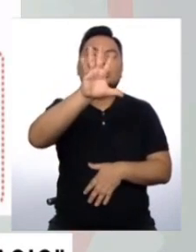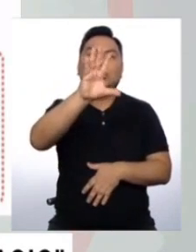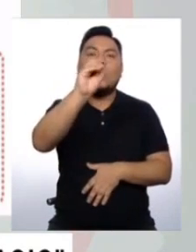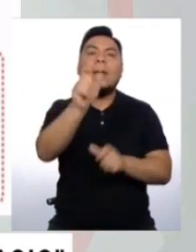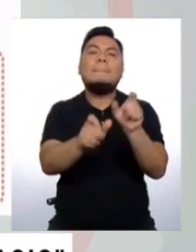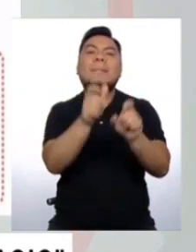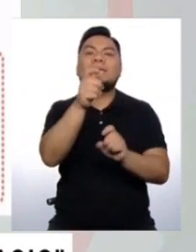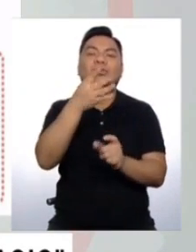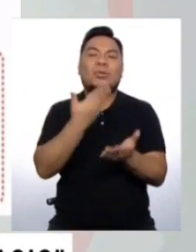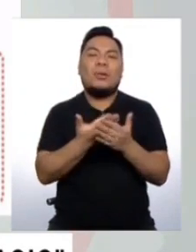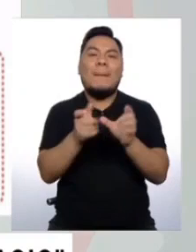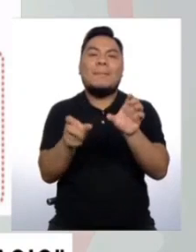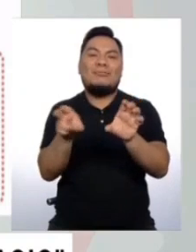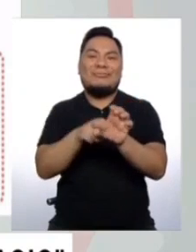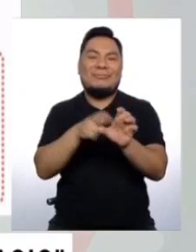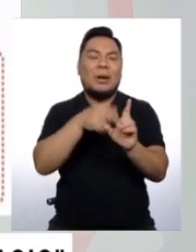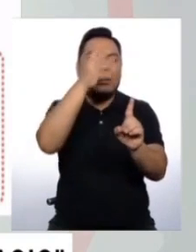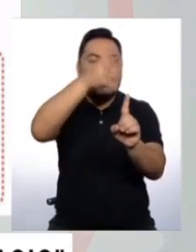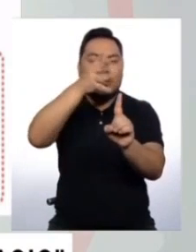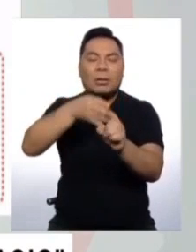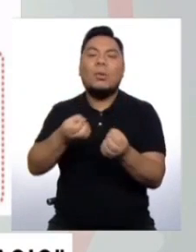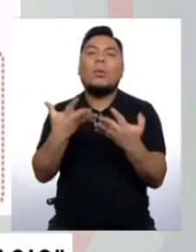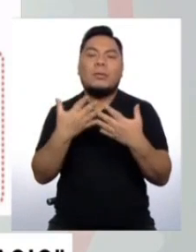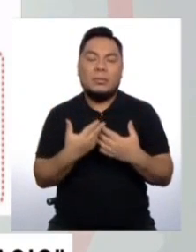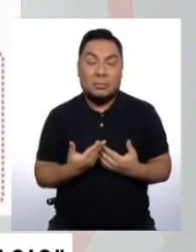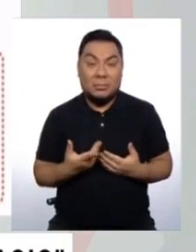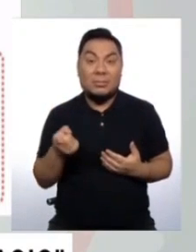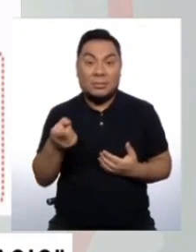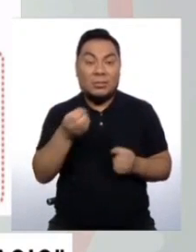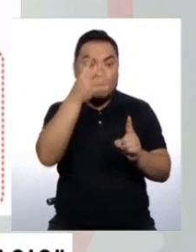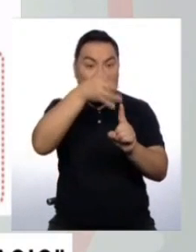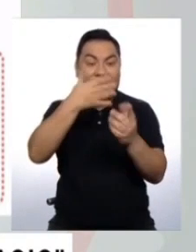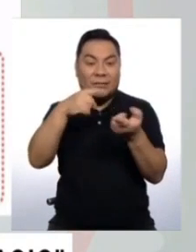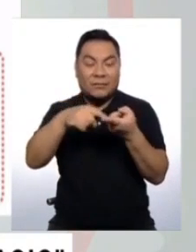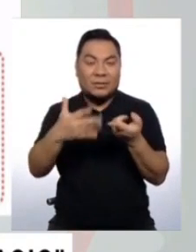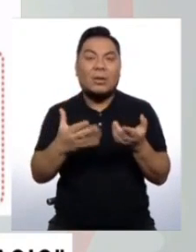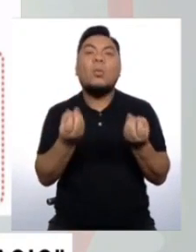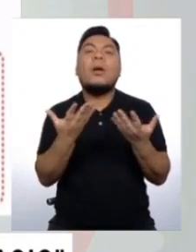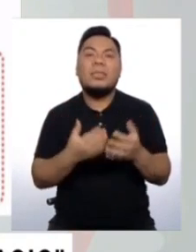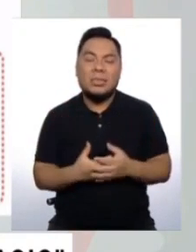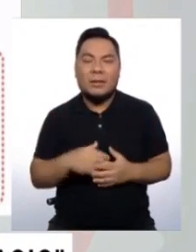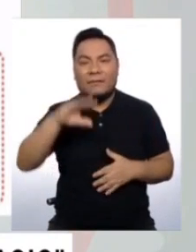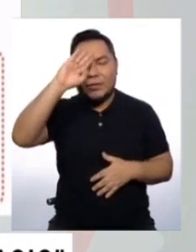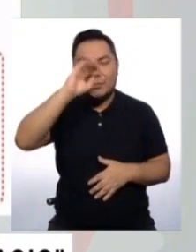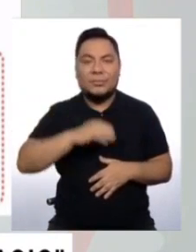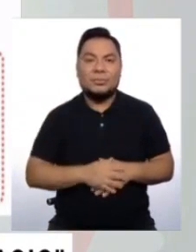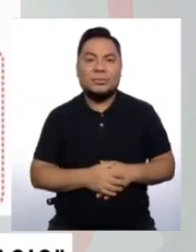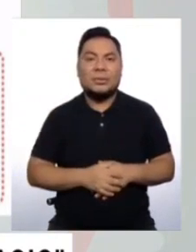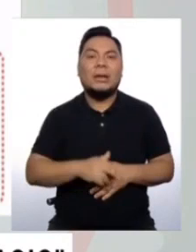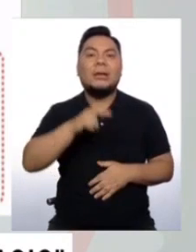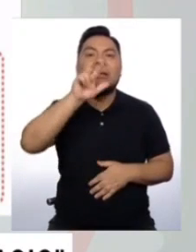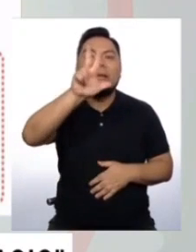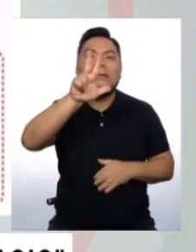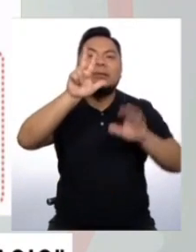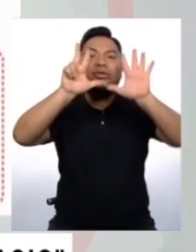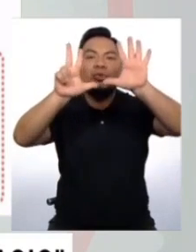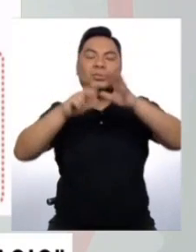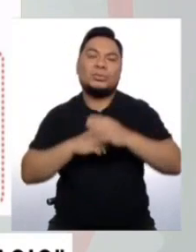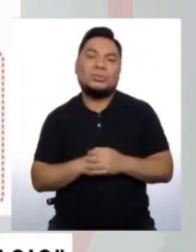personas. ¿Cuántas personas han dado positivo en Gamarra de las 150? 38,